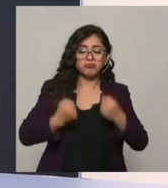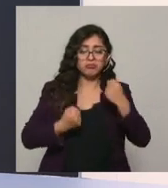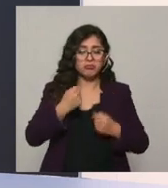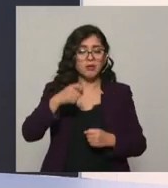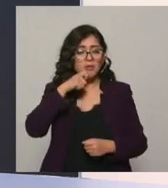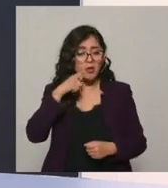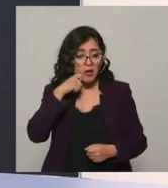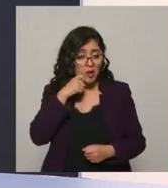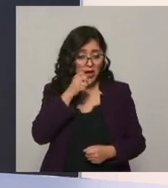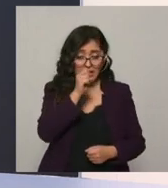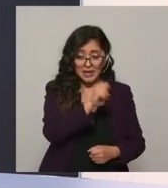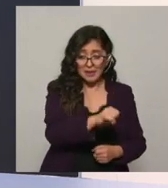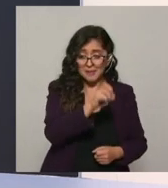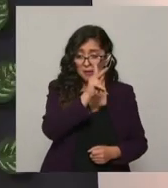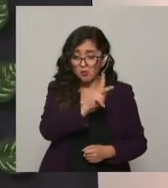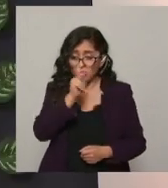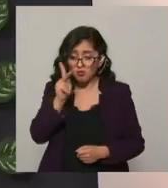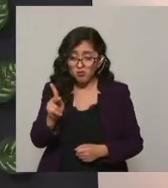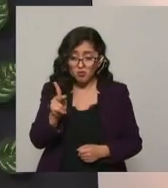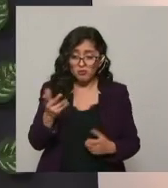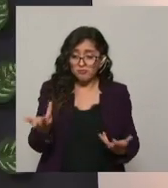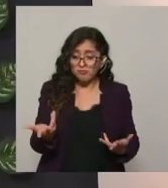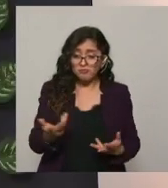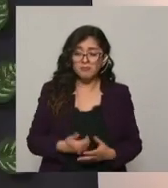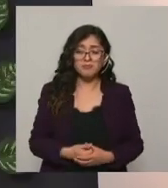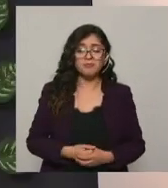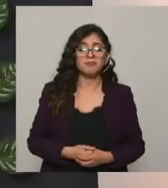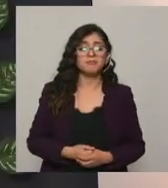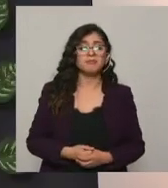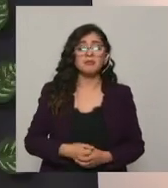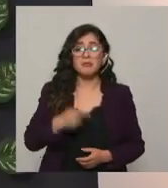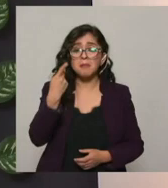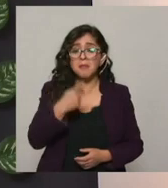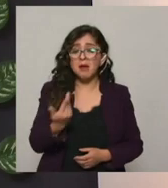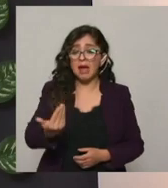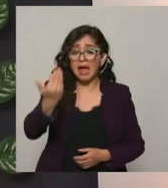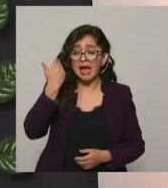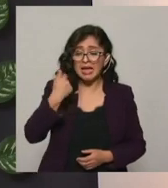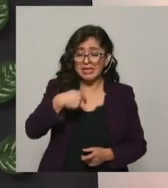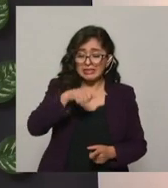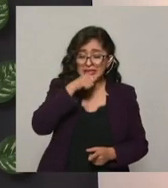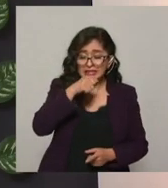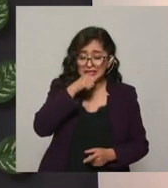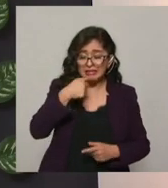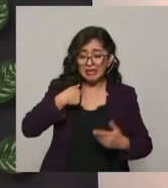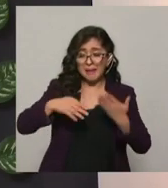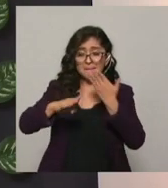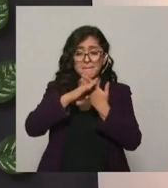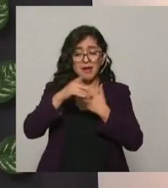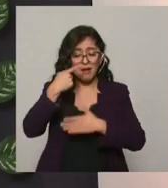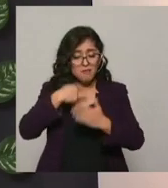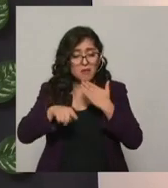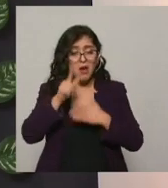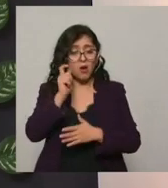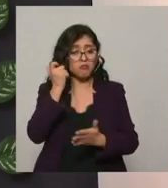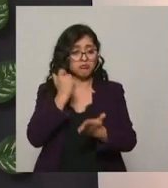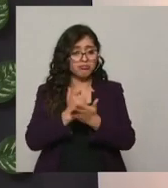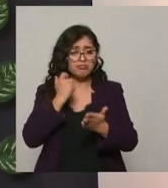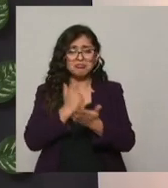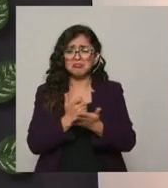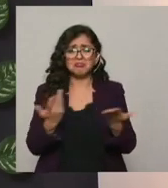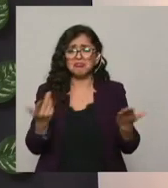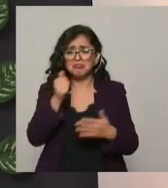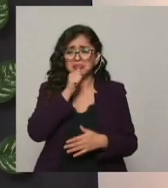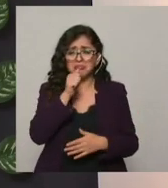caso. Sí, digo, en ese momento todavía no me había todavía no me había amenazado, ¿no? Pero sí es una de